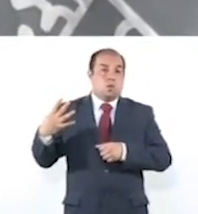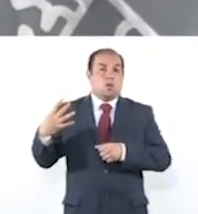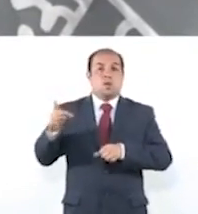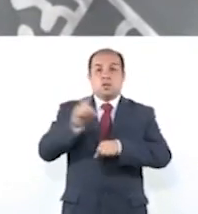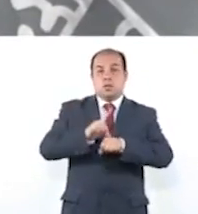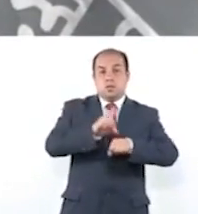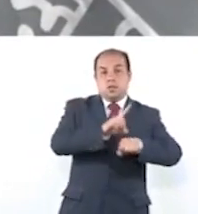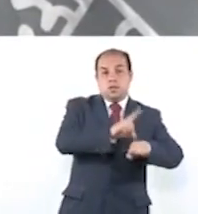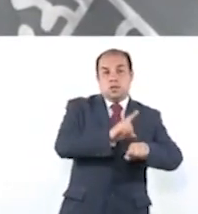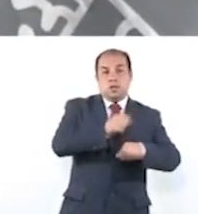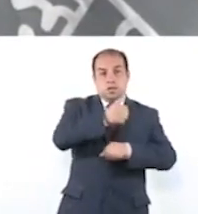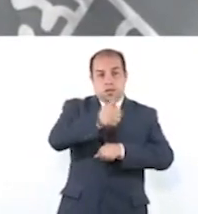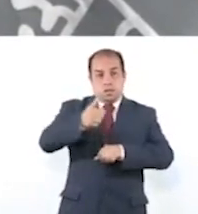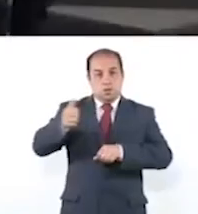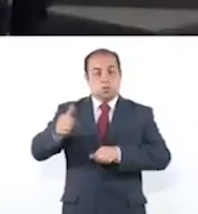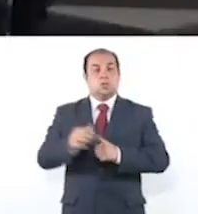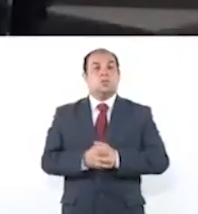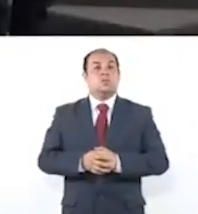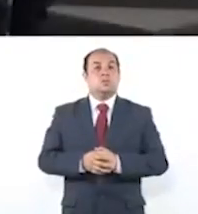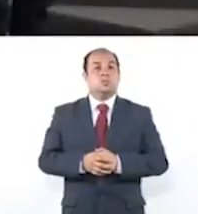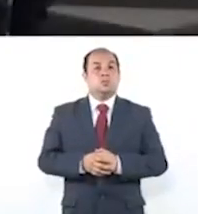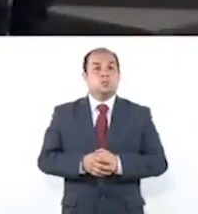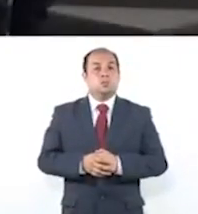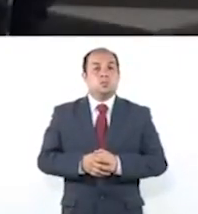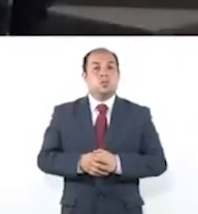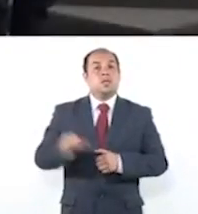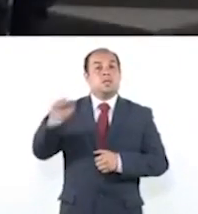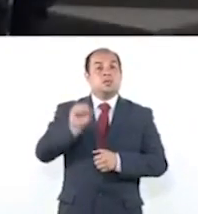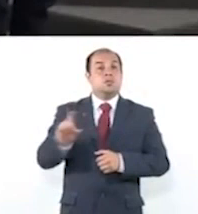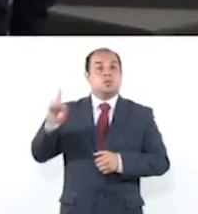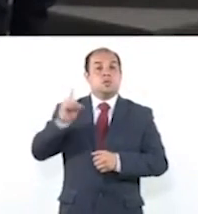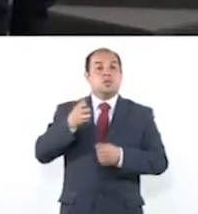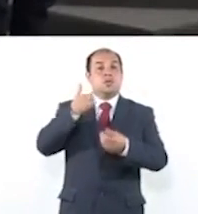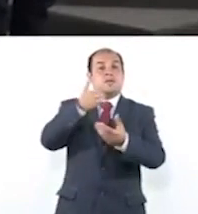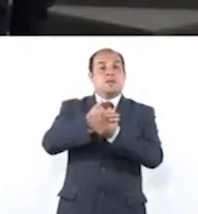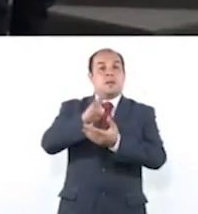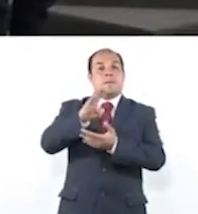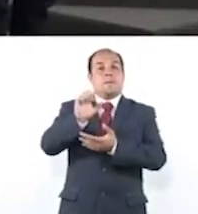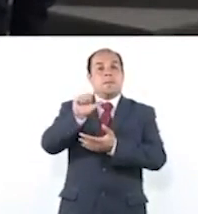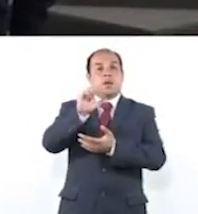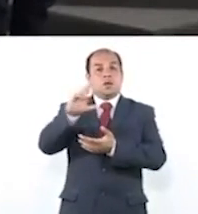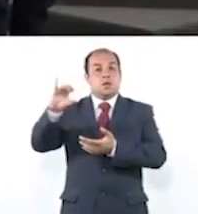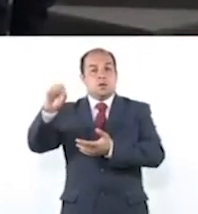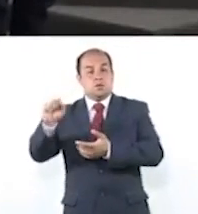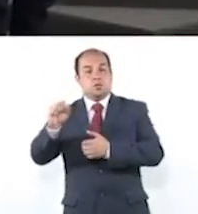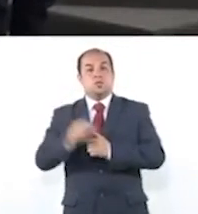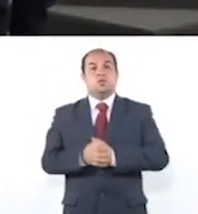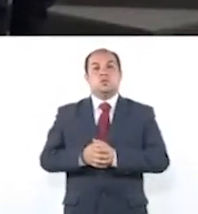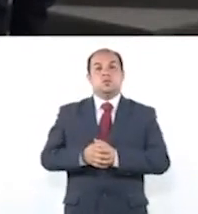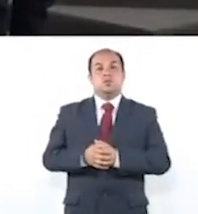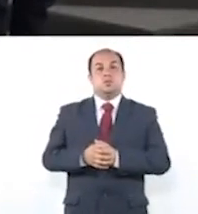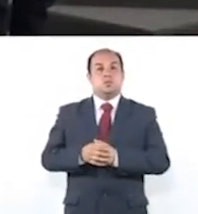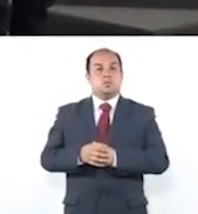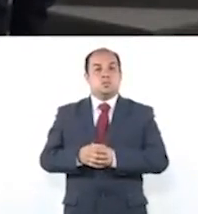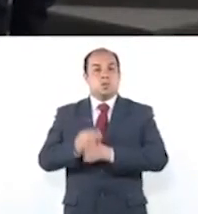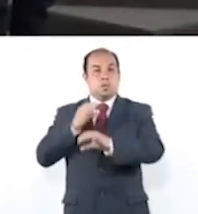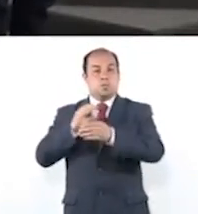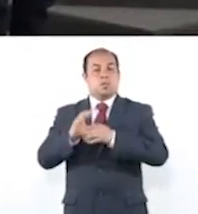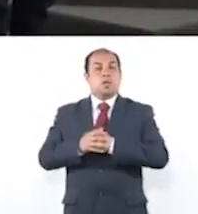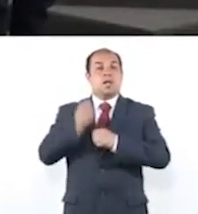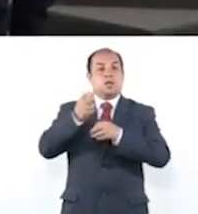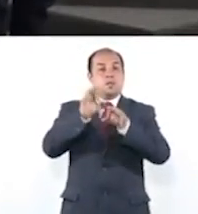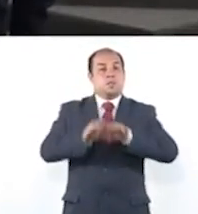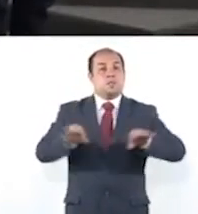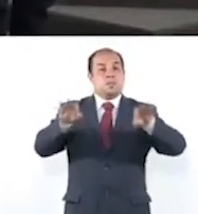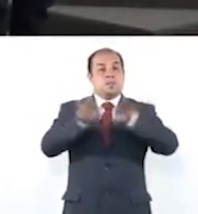1, 2, 3 o 4 diarias cada uno, y que los fines de semana se vayan a los barrios en rutas. Esto es importante porque